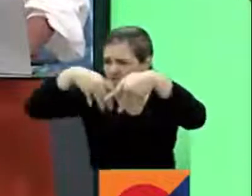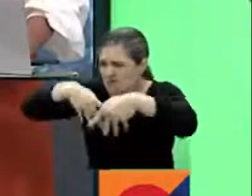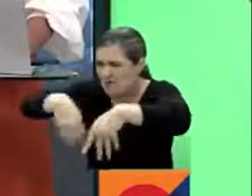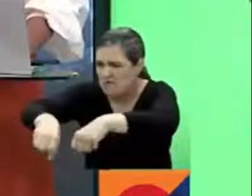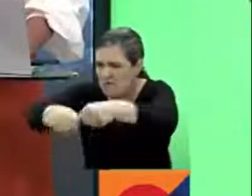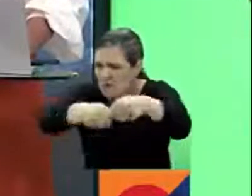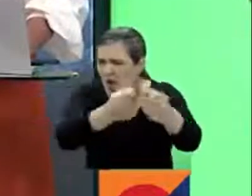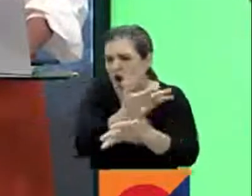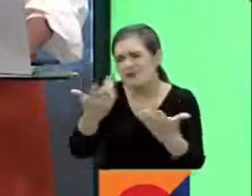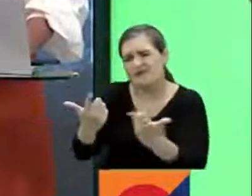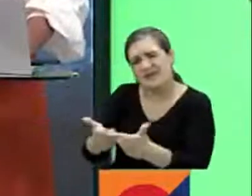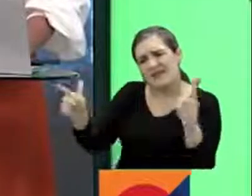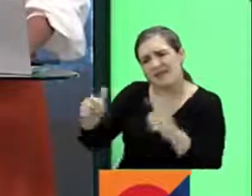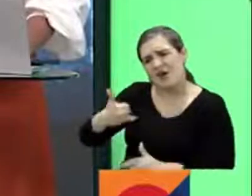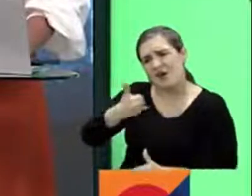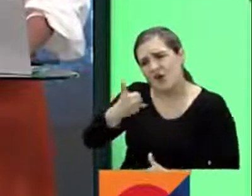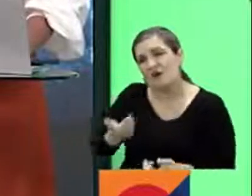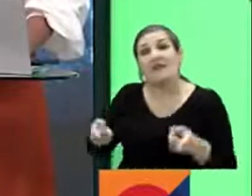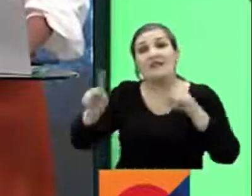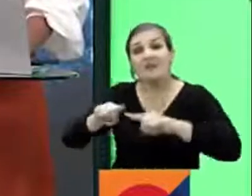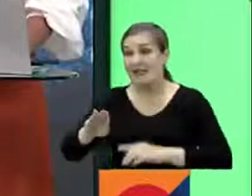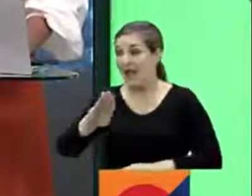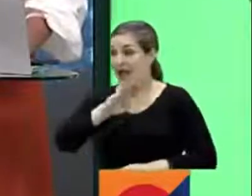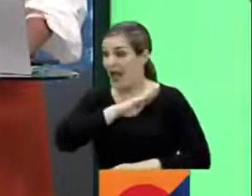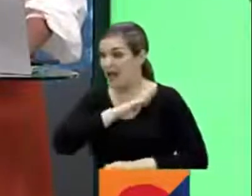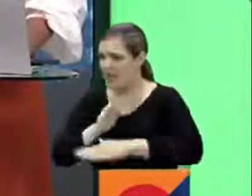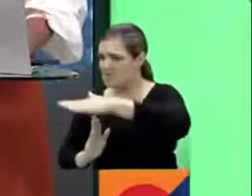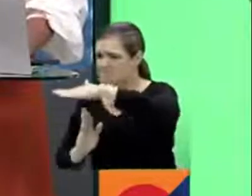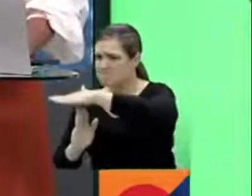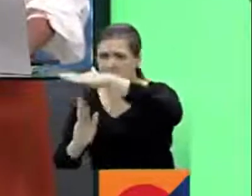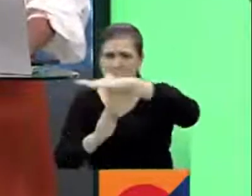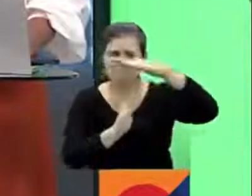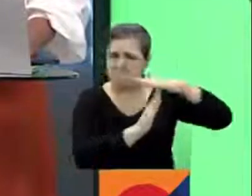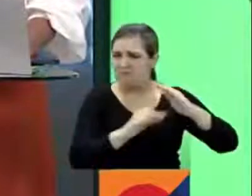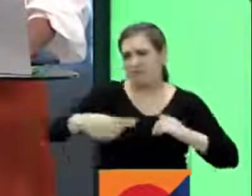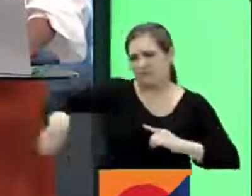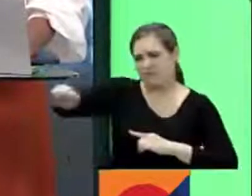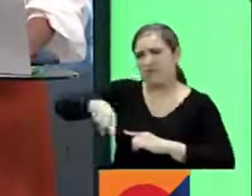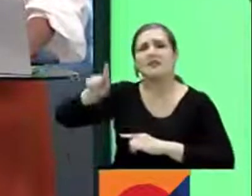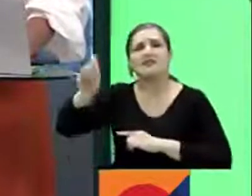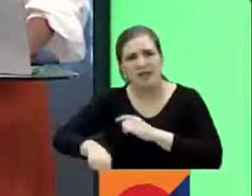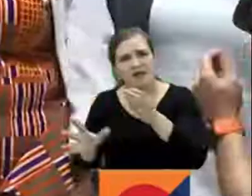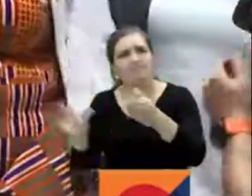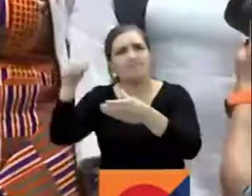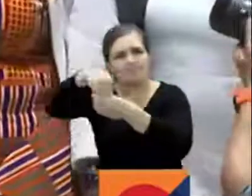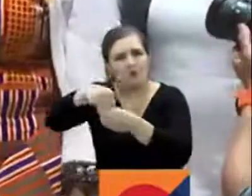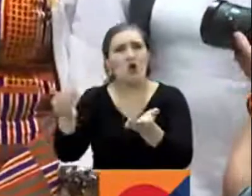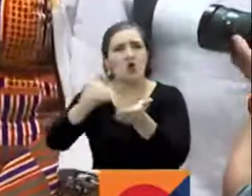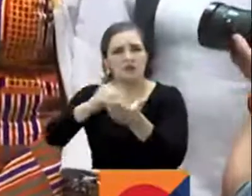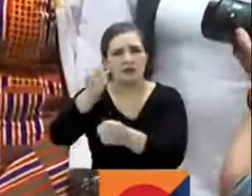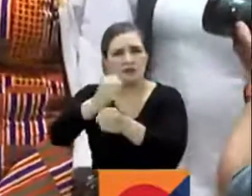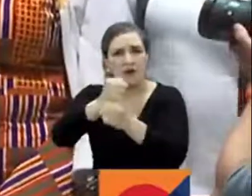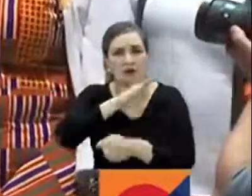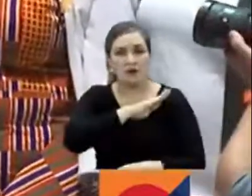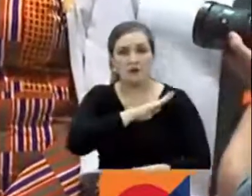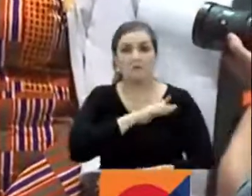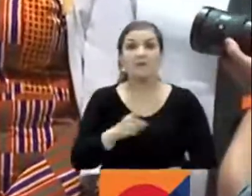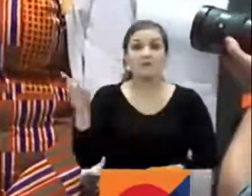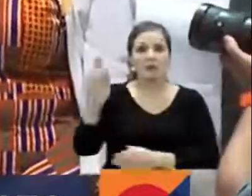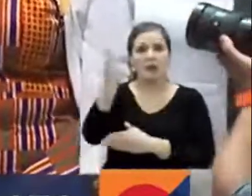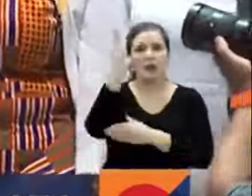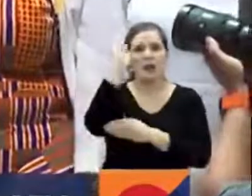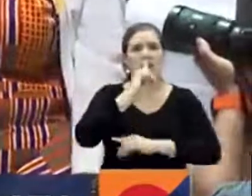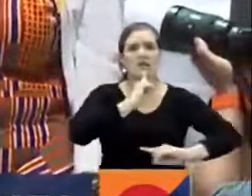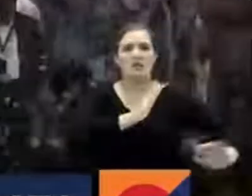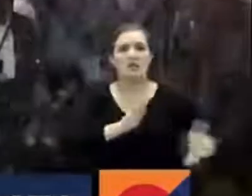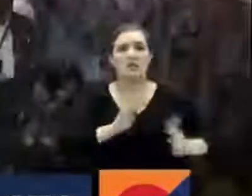paro nacional y de restituir a los alcaldes sancionados por supuesta participación en política. En su primer discurso como